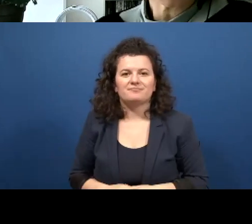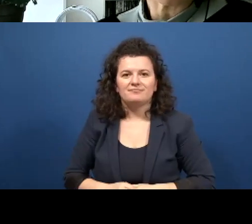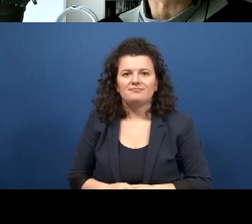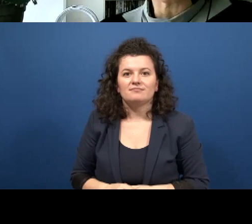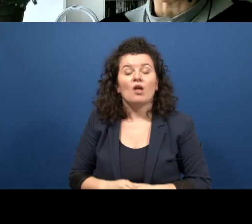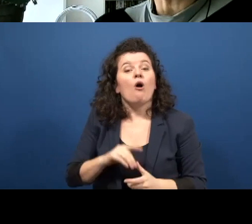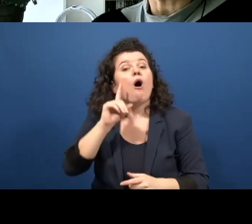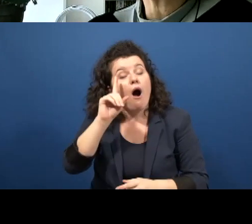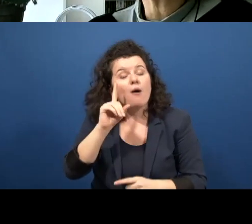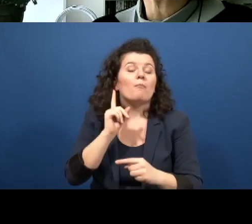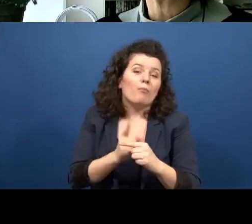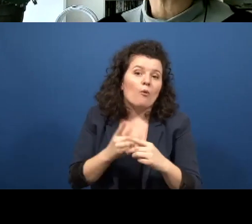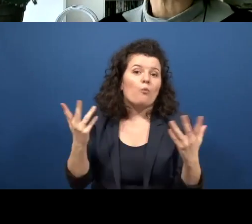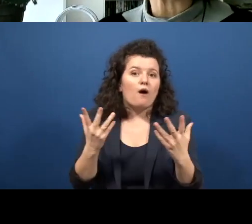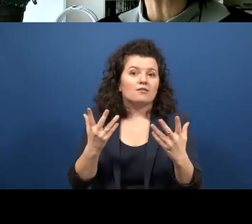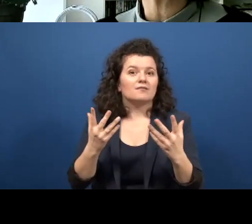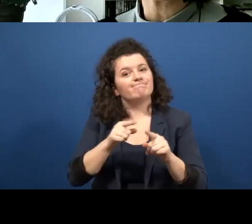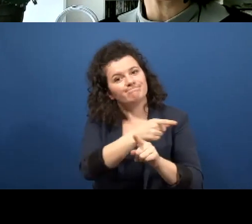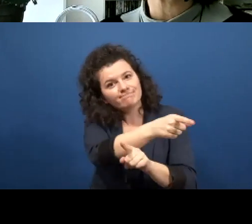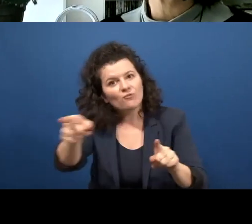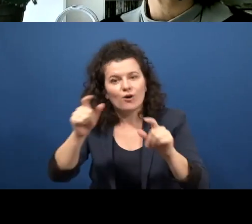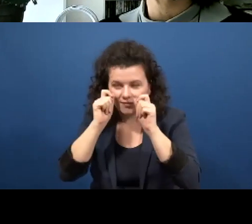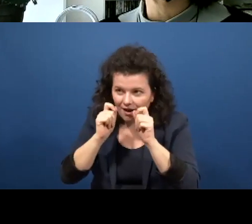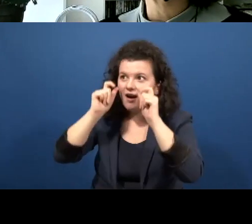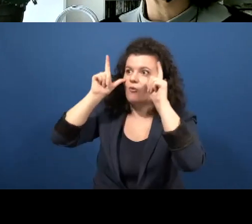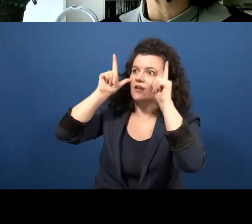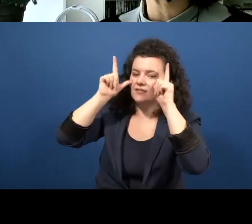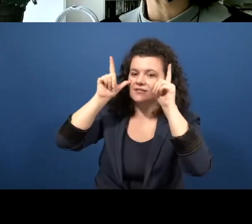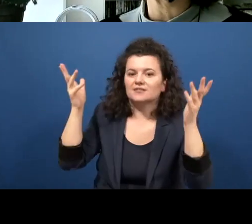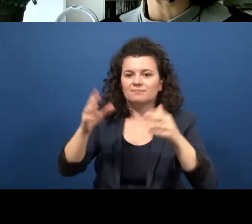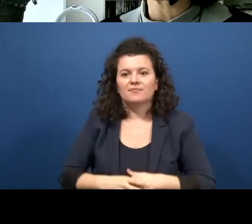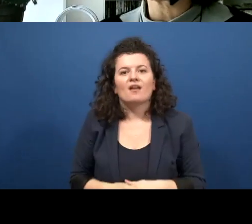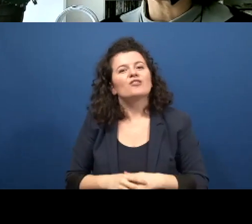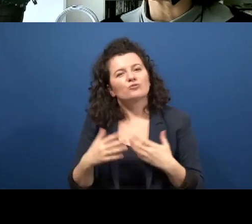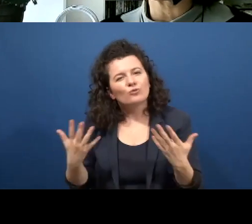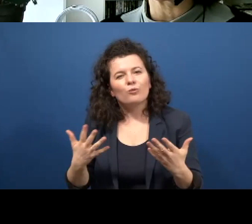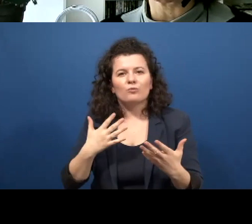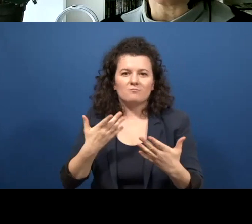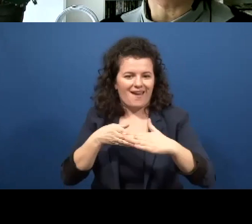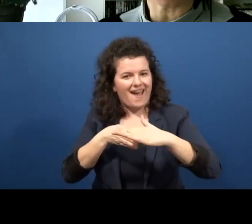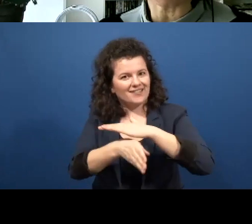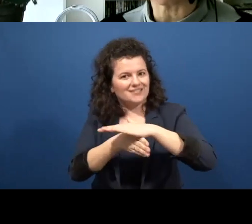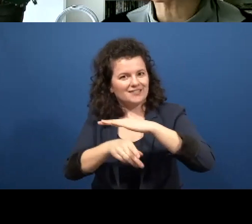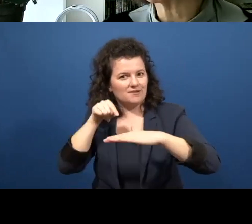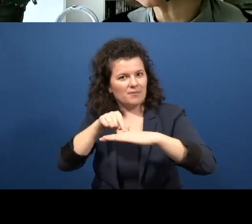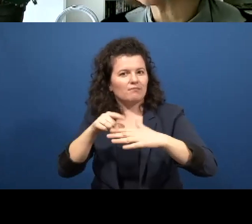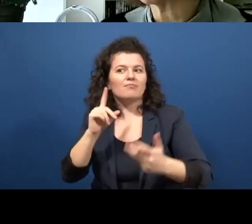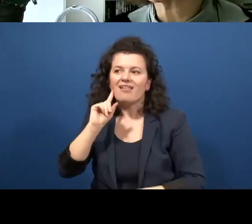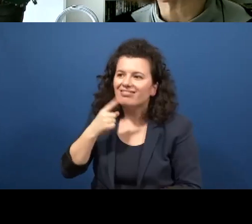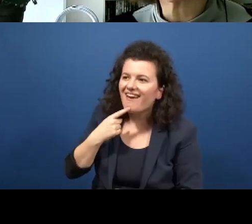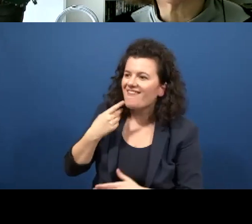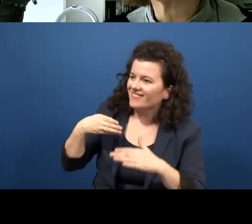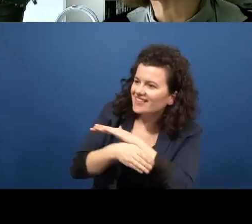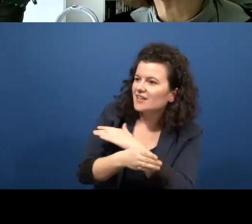por último, porque queremos aumentar la concienciación. Queremos también salvaguardar